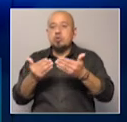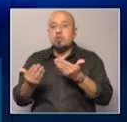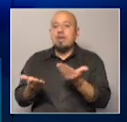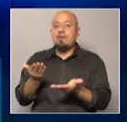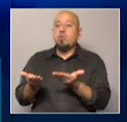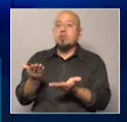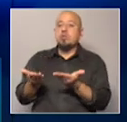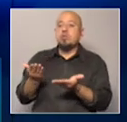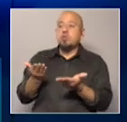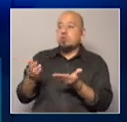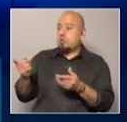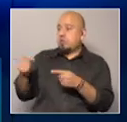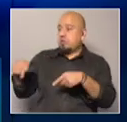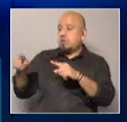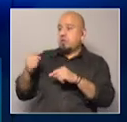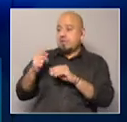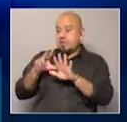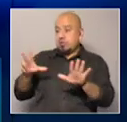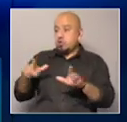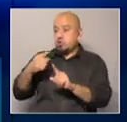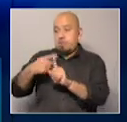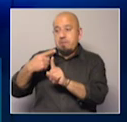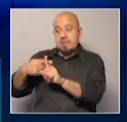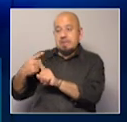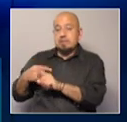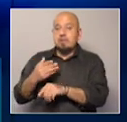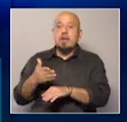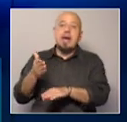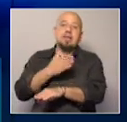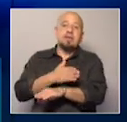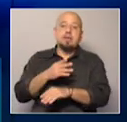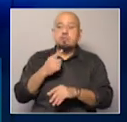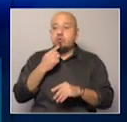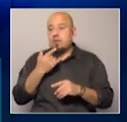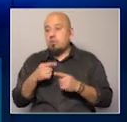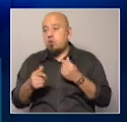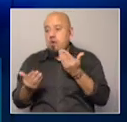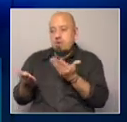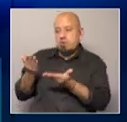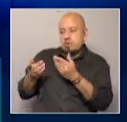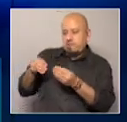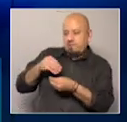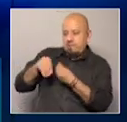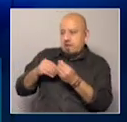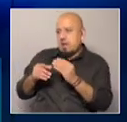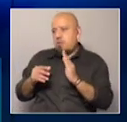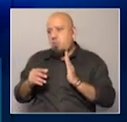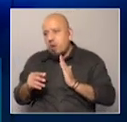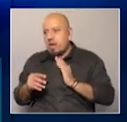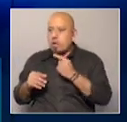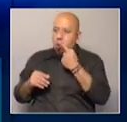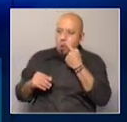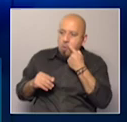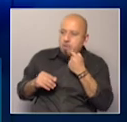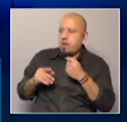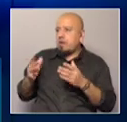aspirantes a adoptar no puede superar los 18 meses. Es decir, antes todo lo que era evaluación de las parejas o mujeres solas o hombres que querían